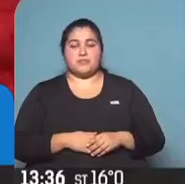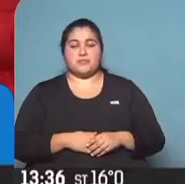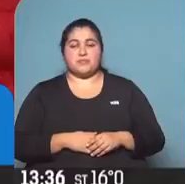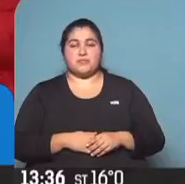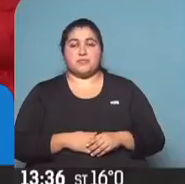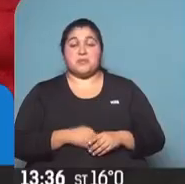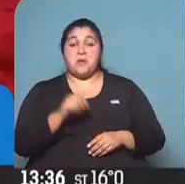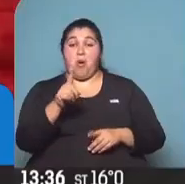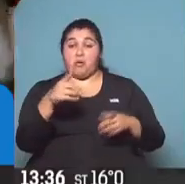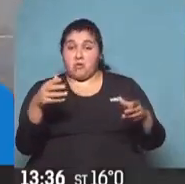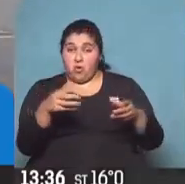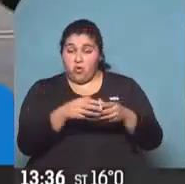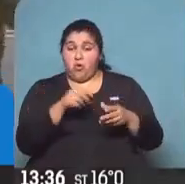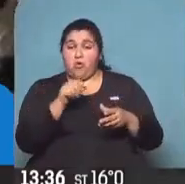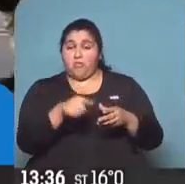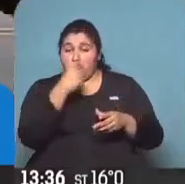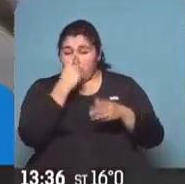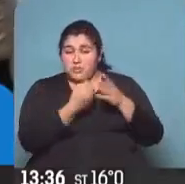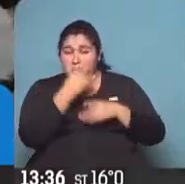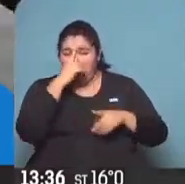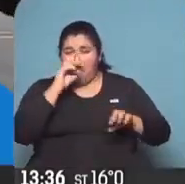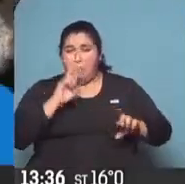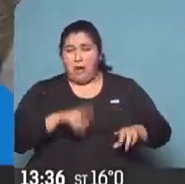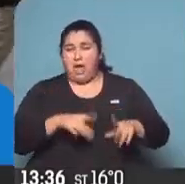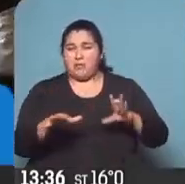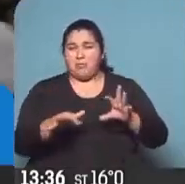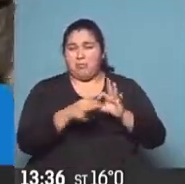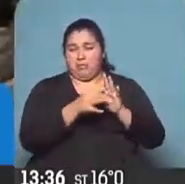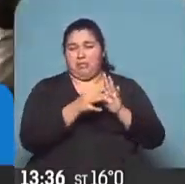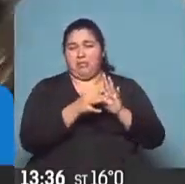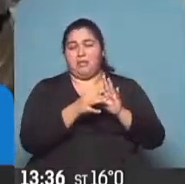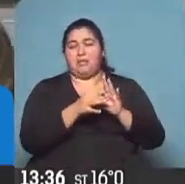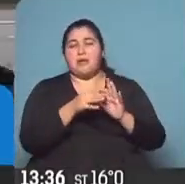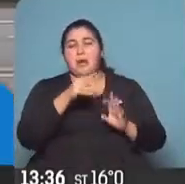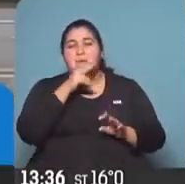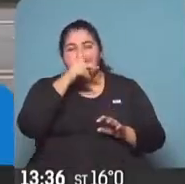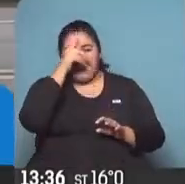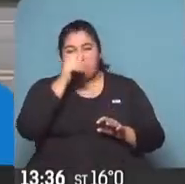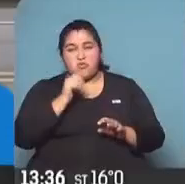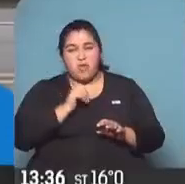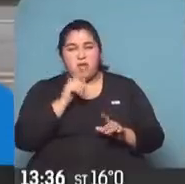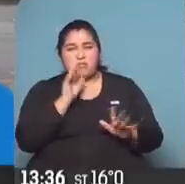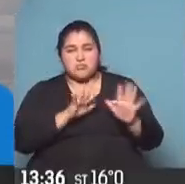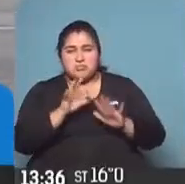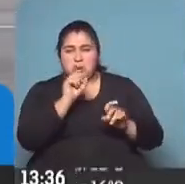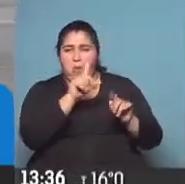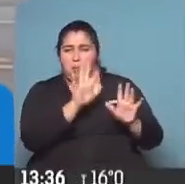esta unidad constituyente reservas estratégicas de la cultura esta capacidad de realizada e instruida para actuar como éxitos